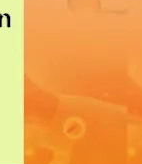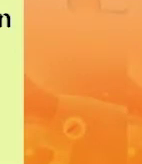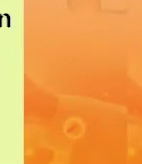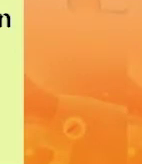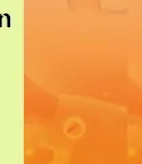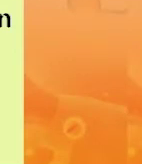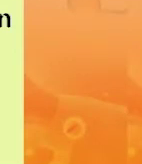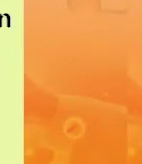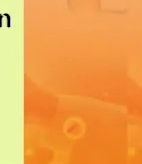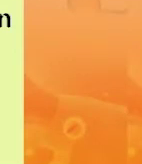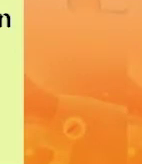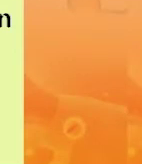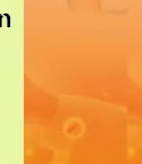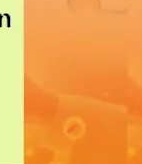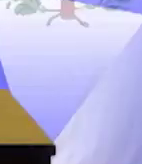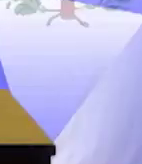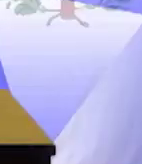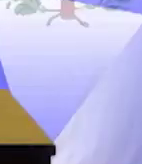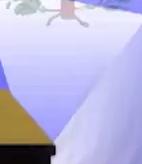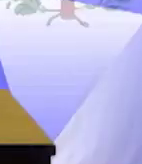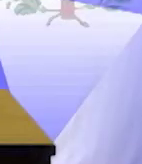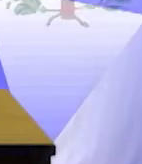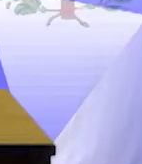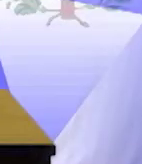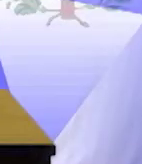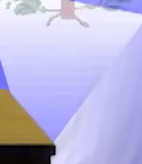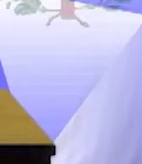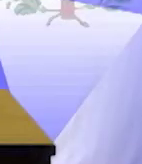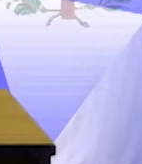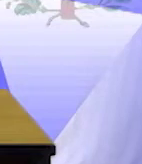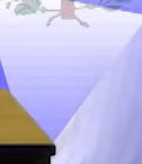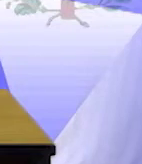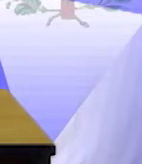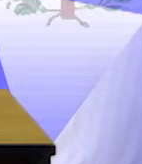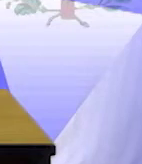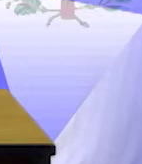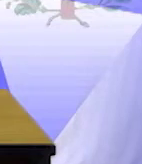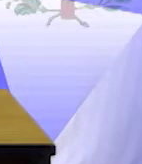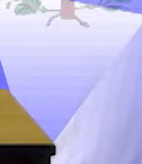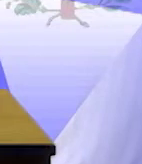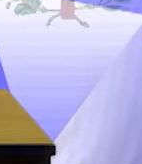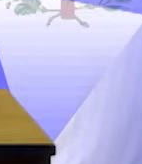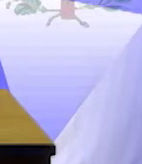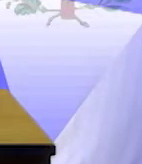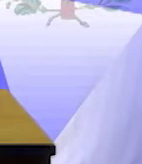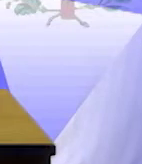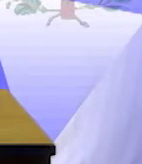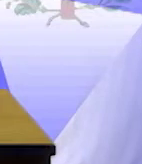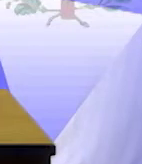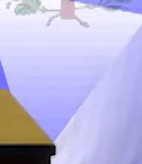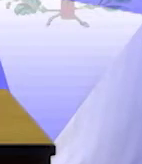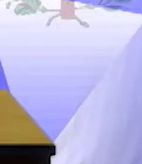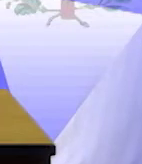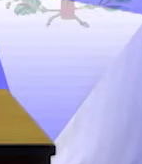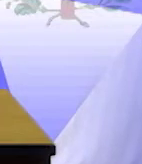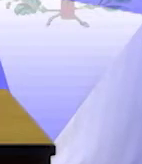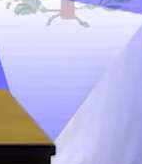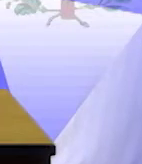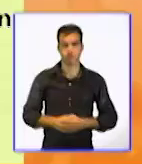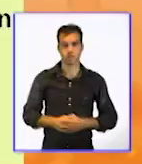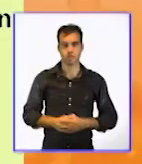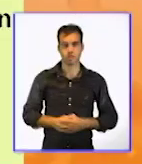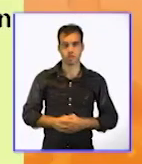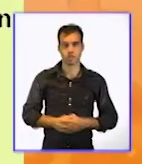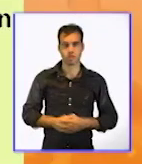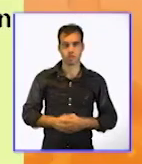quedaría conformada la KI. Bueno, vamos a retomar la representación de la constante de ionización, es